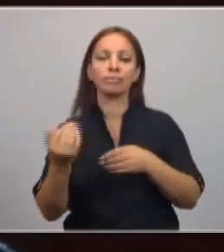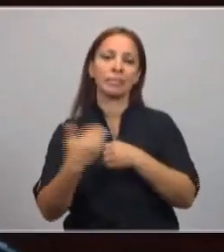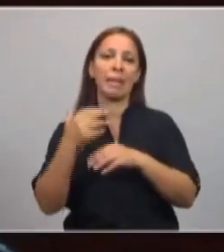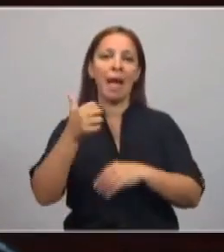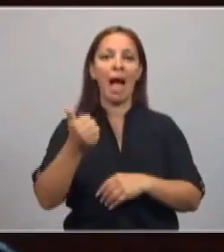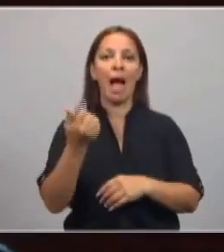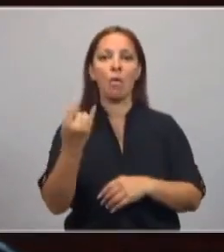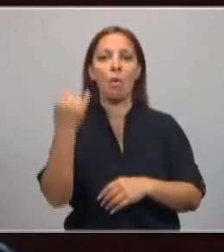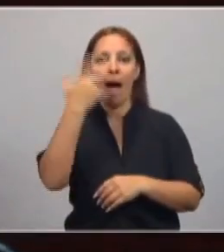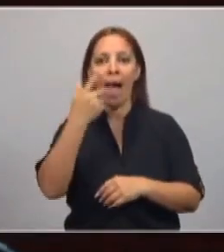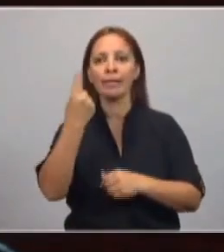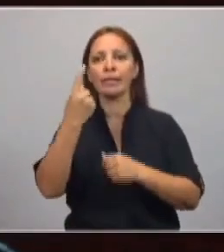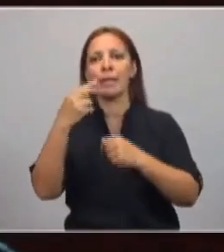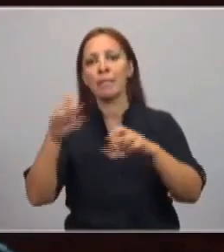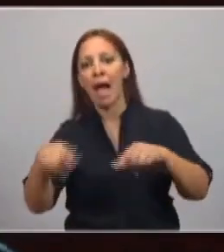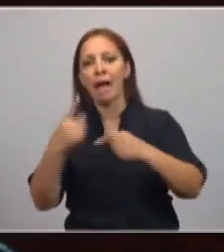un